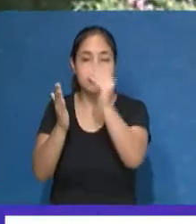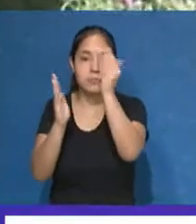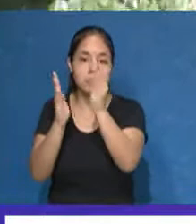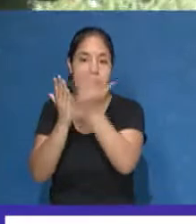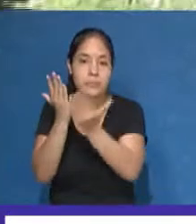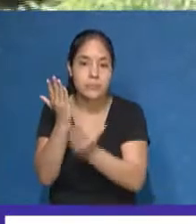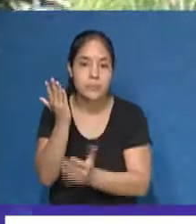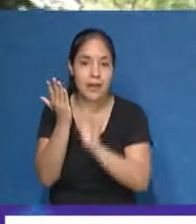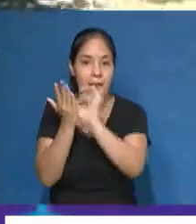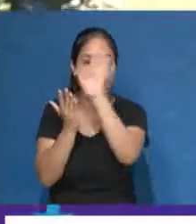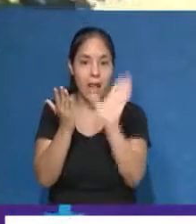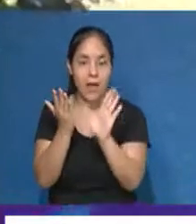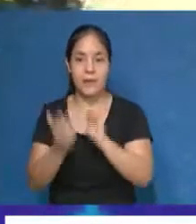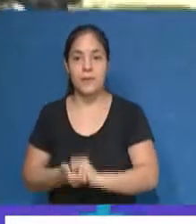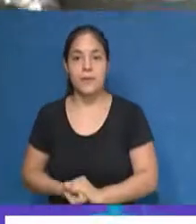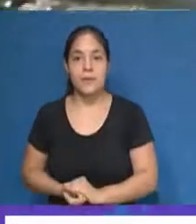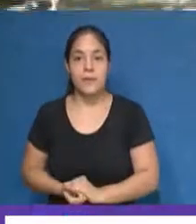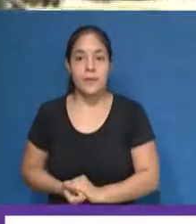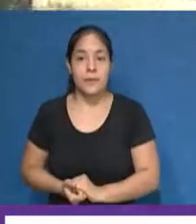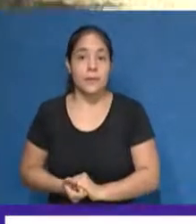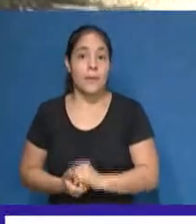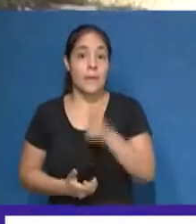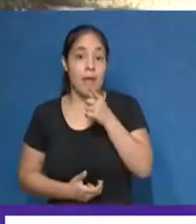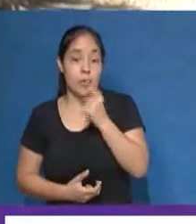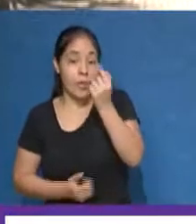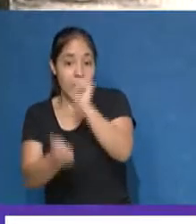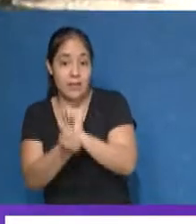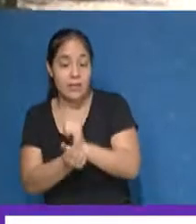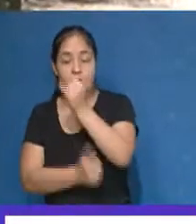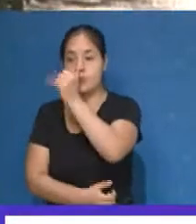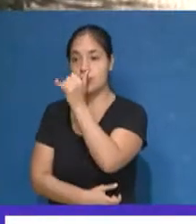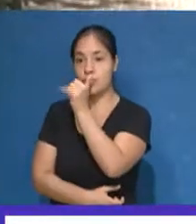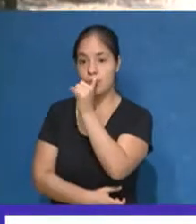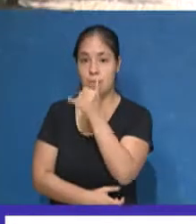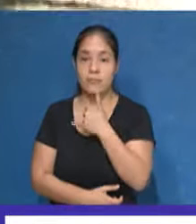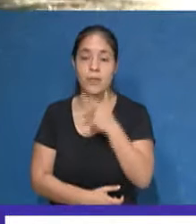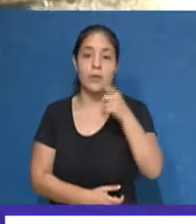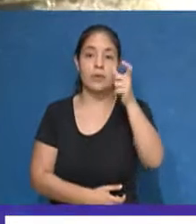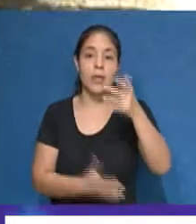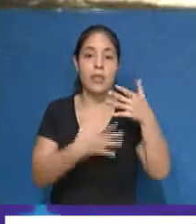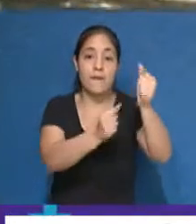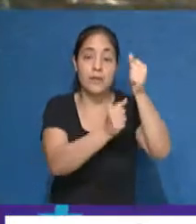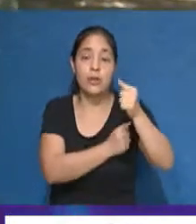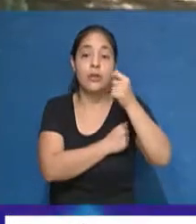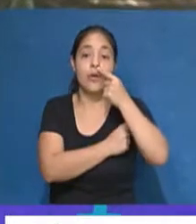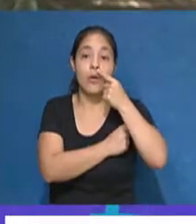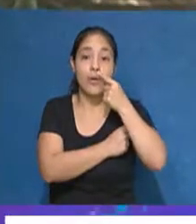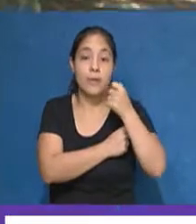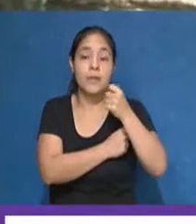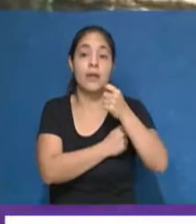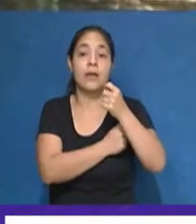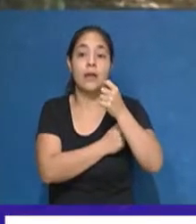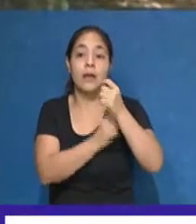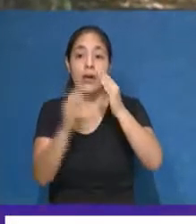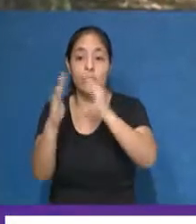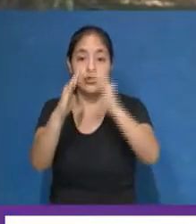estar detenidos? Sí. Hay una presentación que ha hecho el señor defensor de ellos, el doctor Eduardo de Oro, planteando una detención domiciliaria para